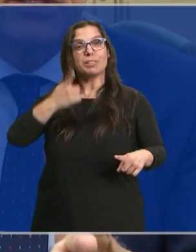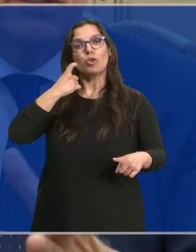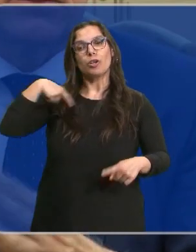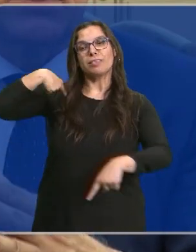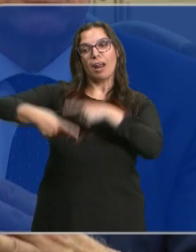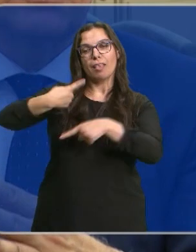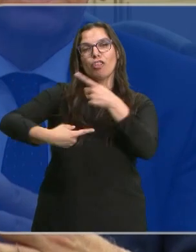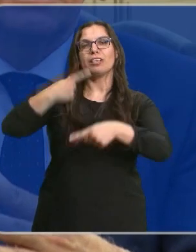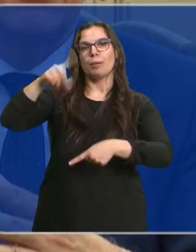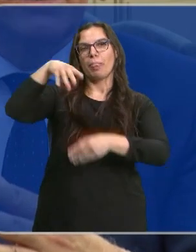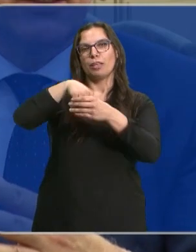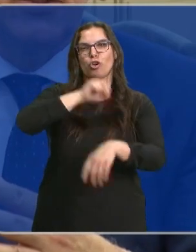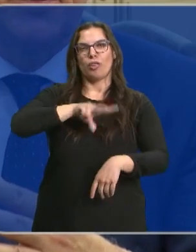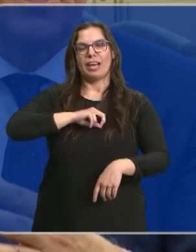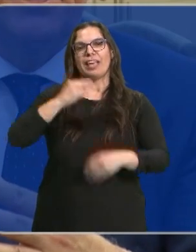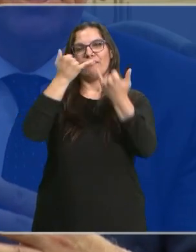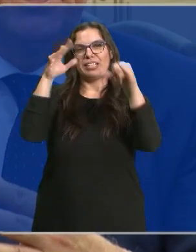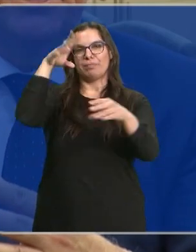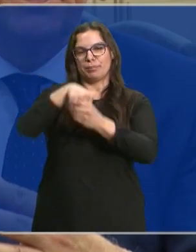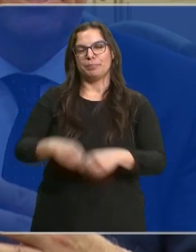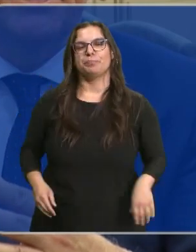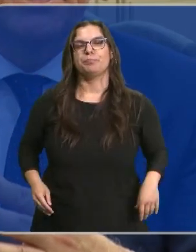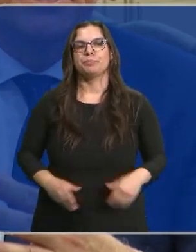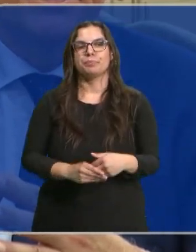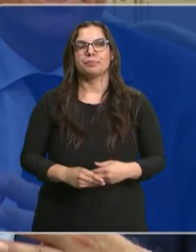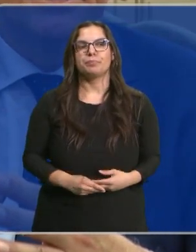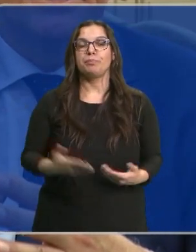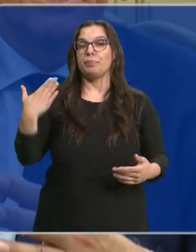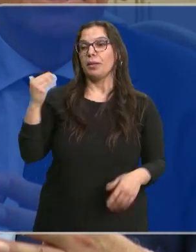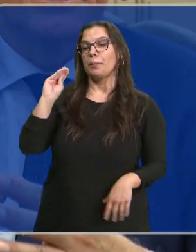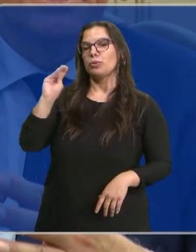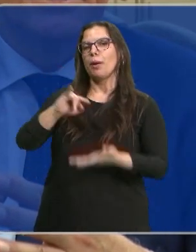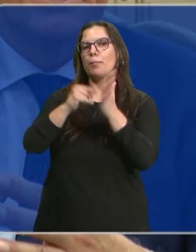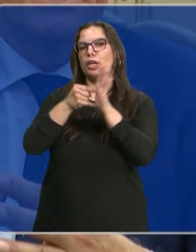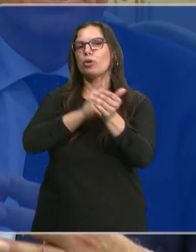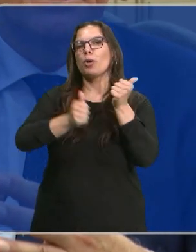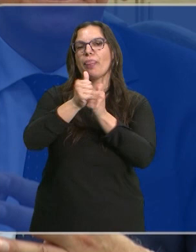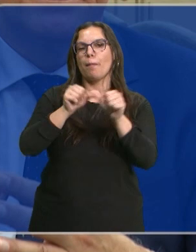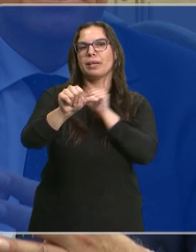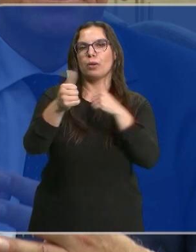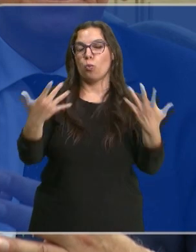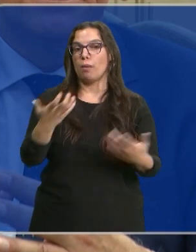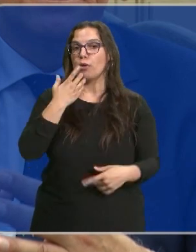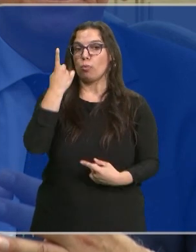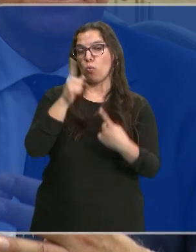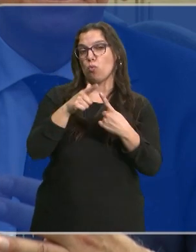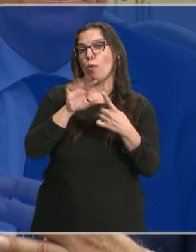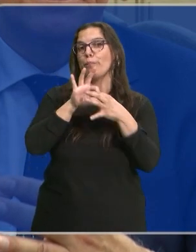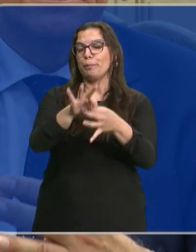las tradiciones dentro de una concejalía de festejos. Le preguntaba antes por sus proyectos prioritarios, uno de ellos es